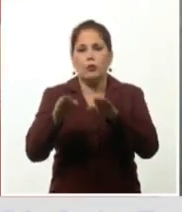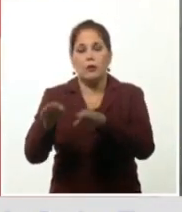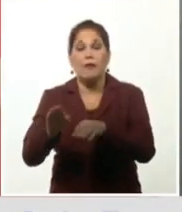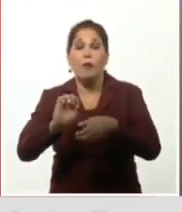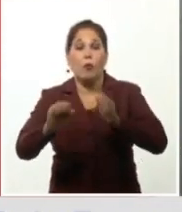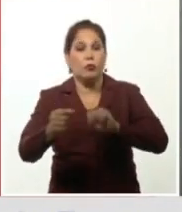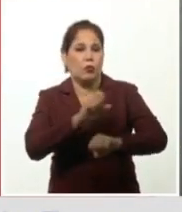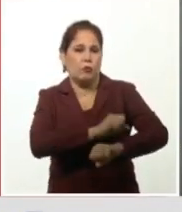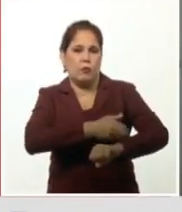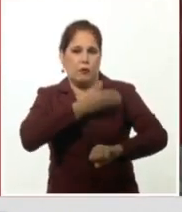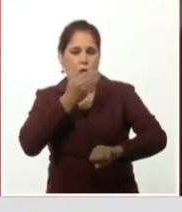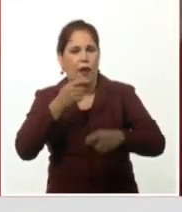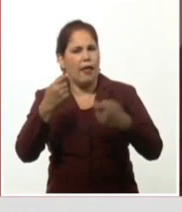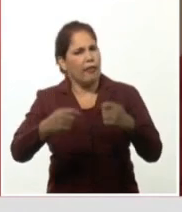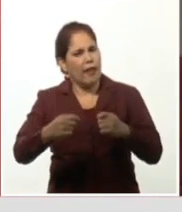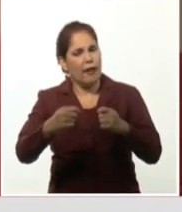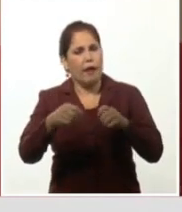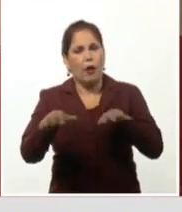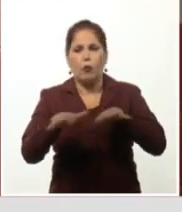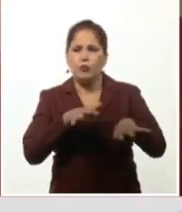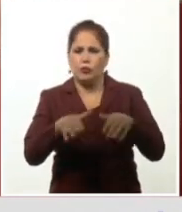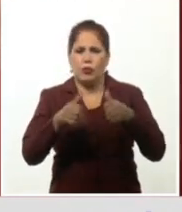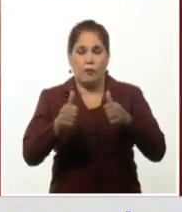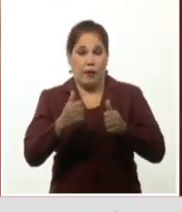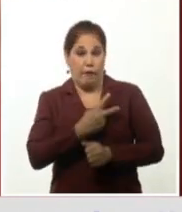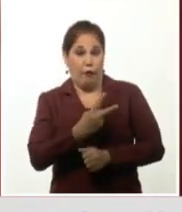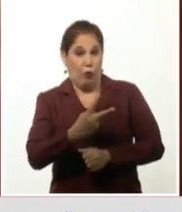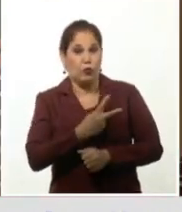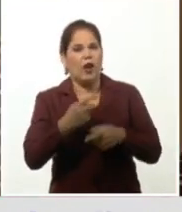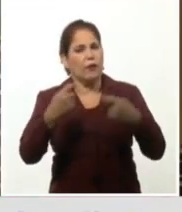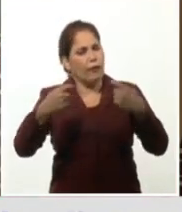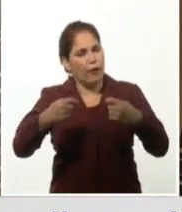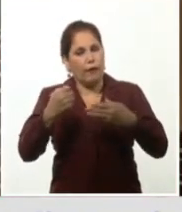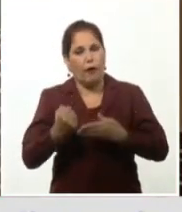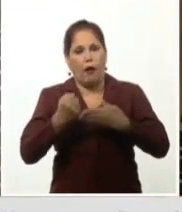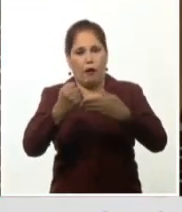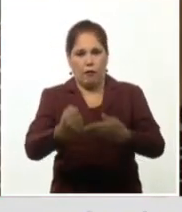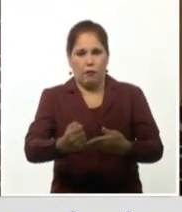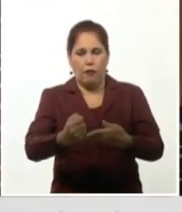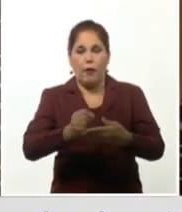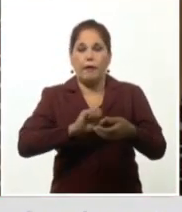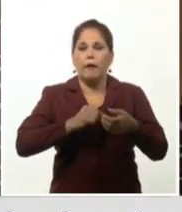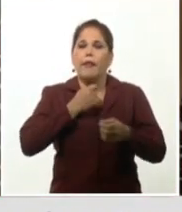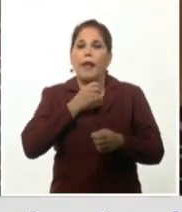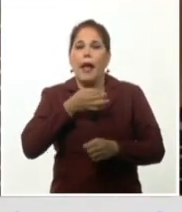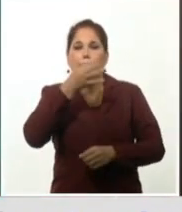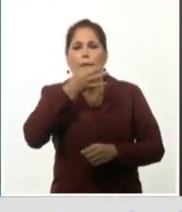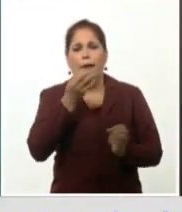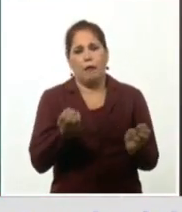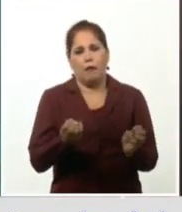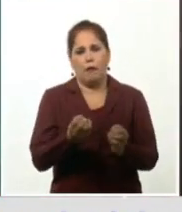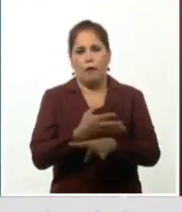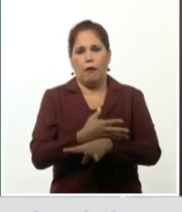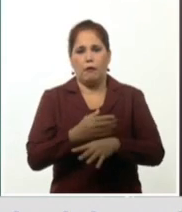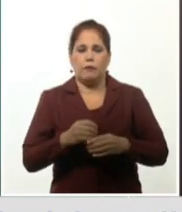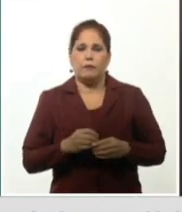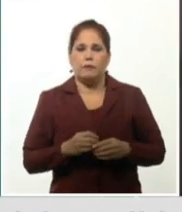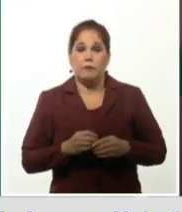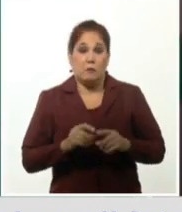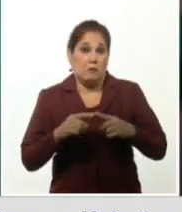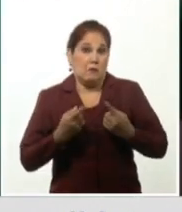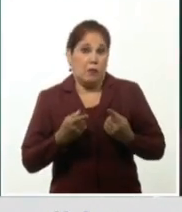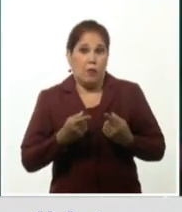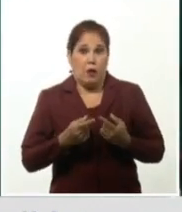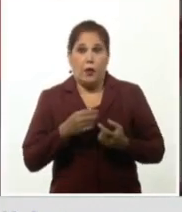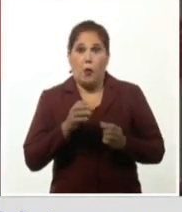arterial, debe tener todas las condiciones. O sea, el voluntario también contribuye a que pueda haber una disminución de posibles eventos